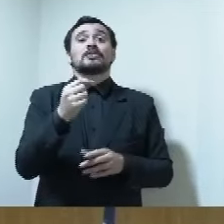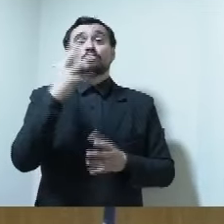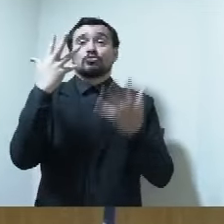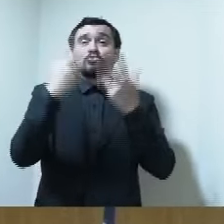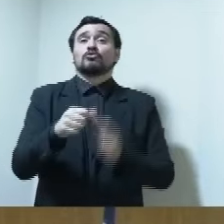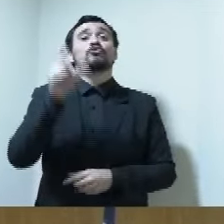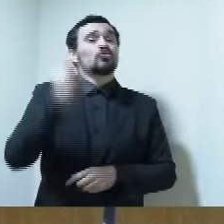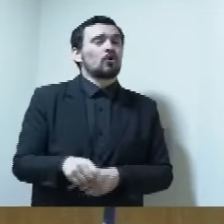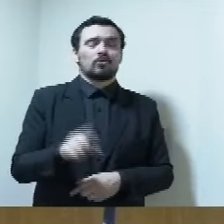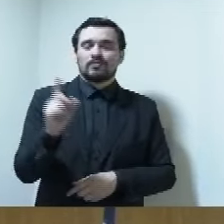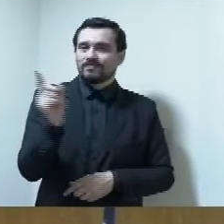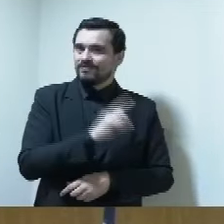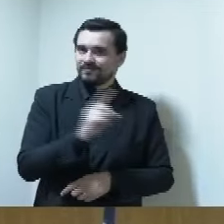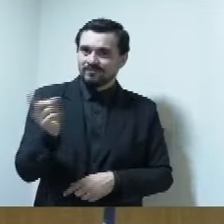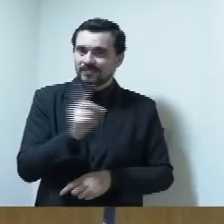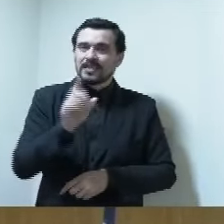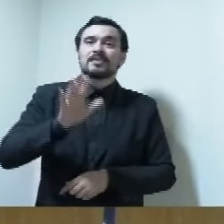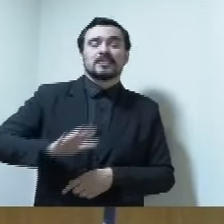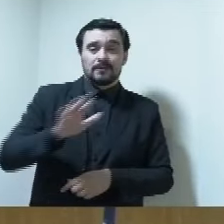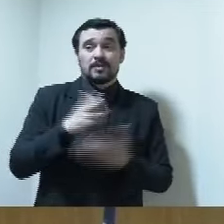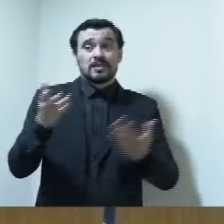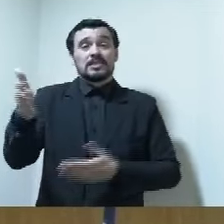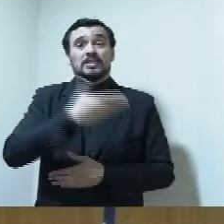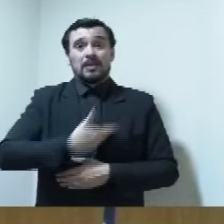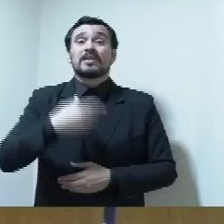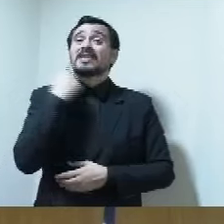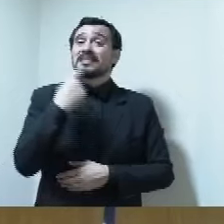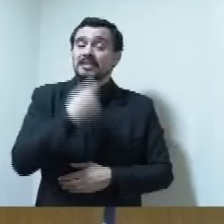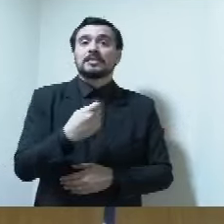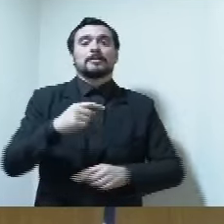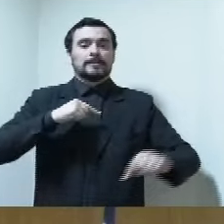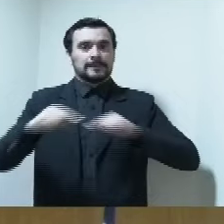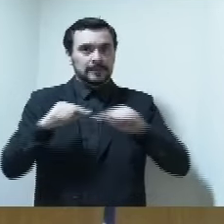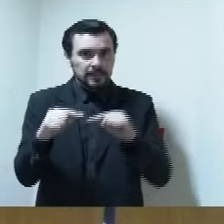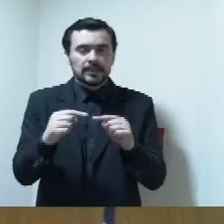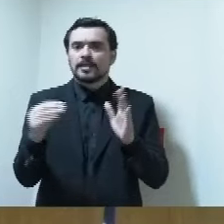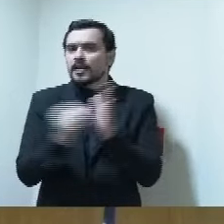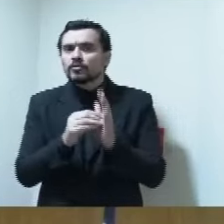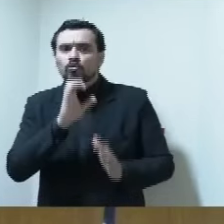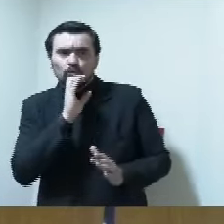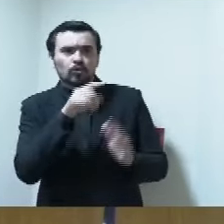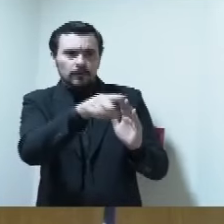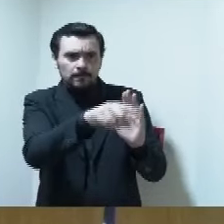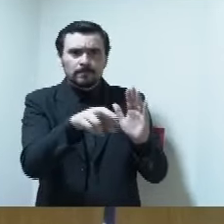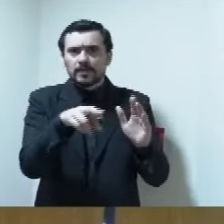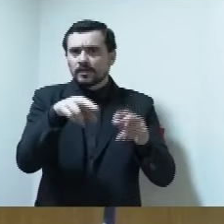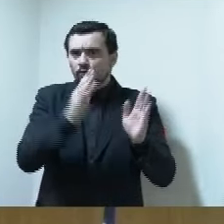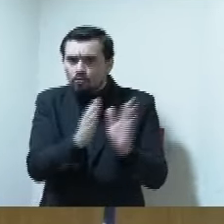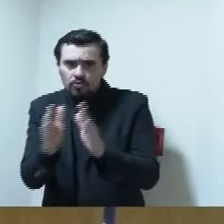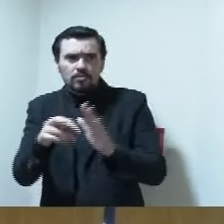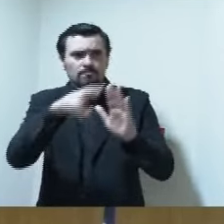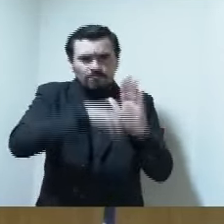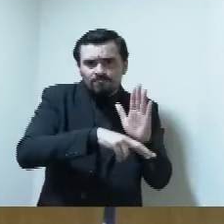error conceptual craso. El Estado precisa un liderazgo que encauce constantemente sus acciones hacia el servicio a las personas, que